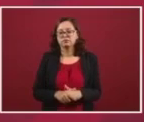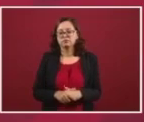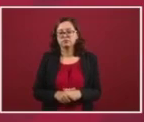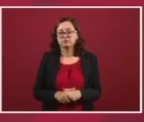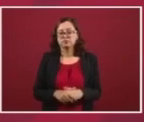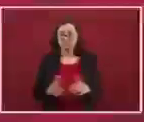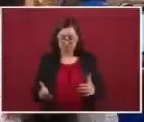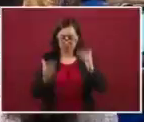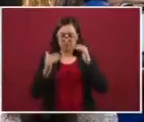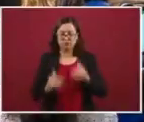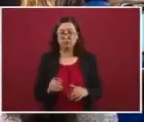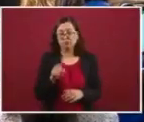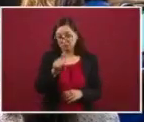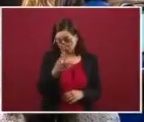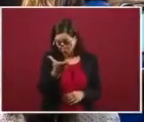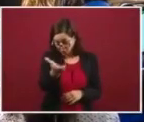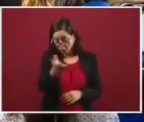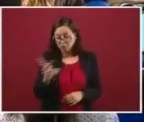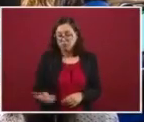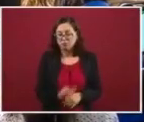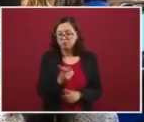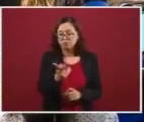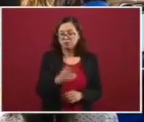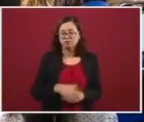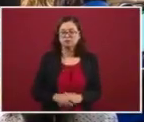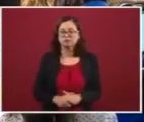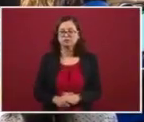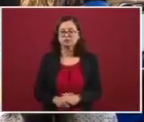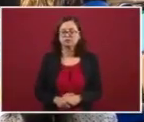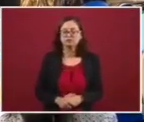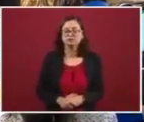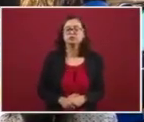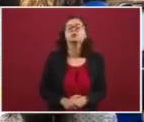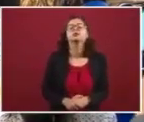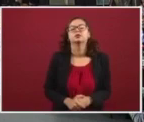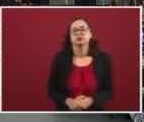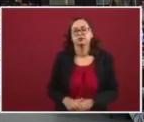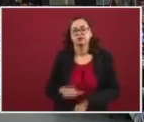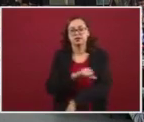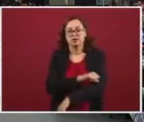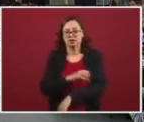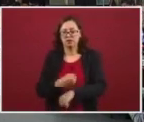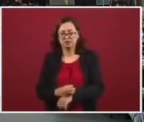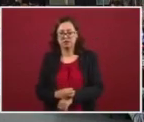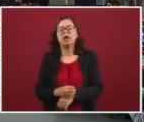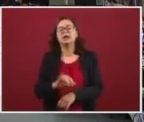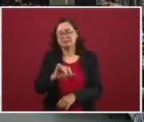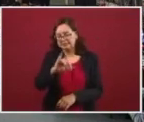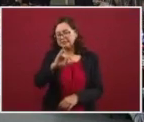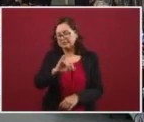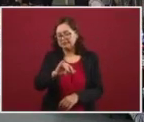me preguntaste. Ah, sí. Y que pagó con su vida. Sí.